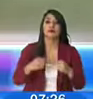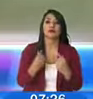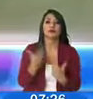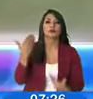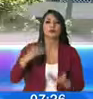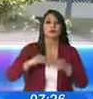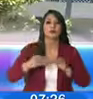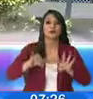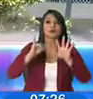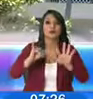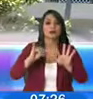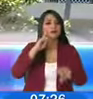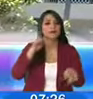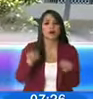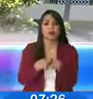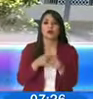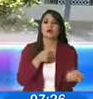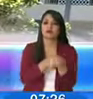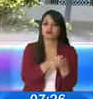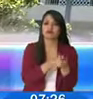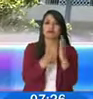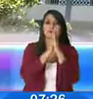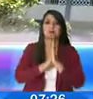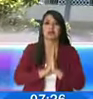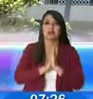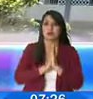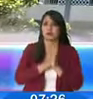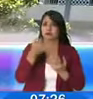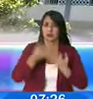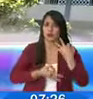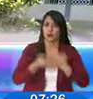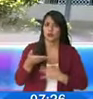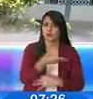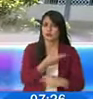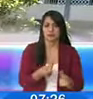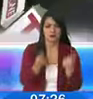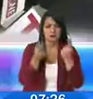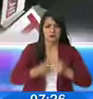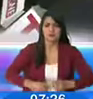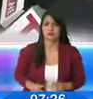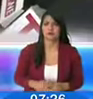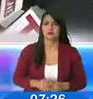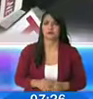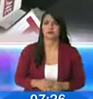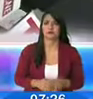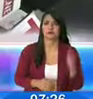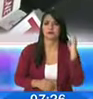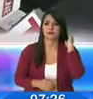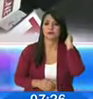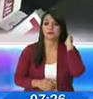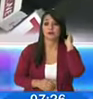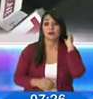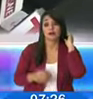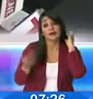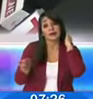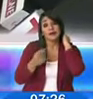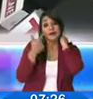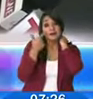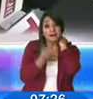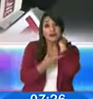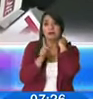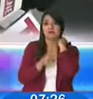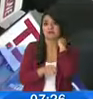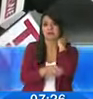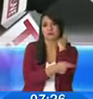social cristiano. Ellos se suman a pedir que la acción judicial sea de inmediato. Así que el fiscal tendrá que ponderar esto de